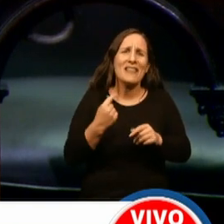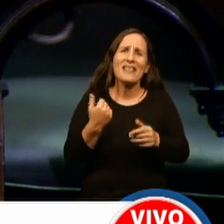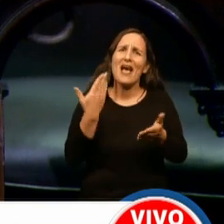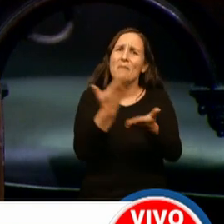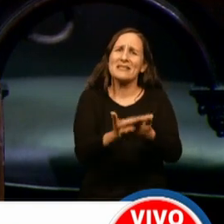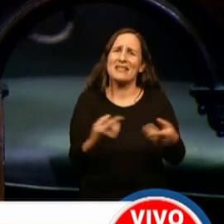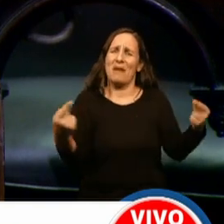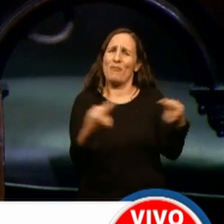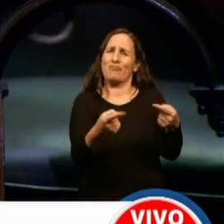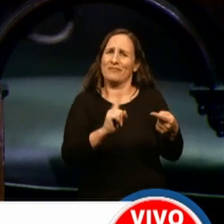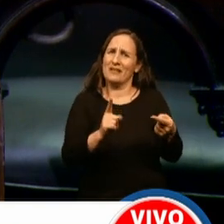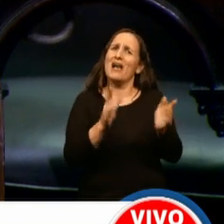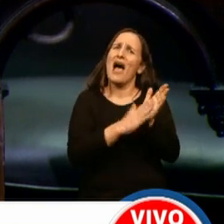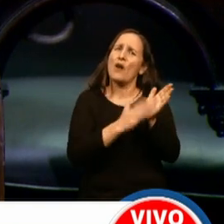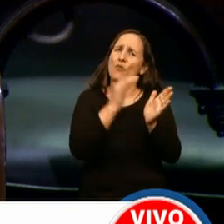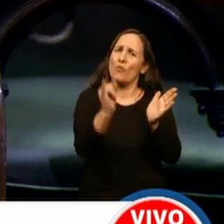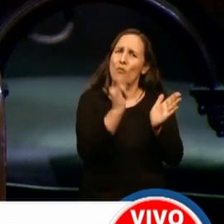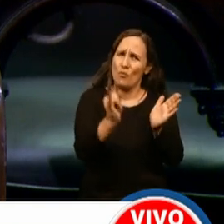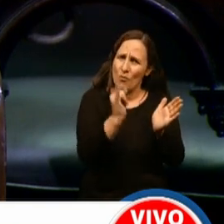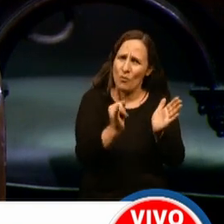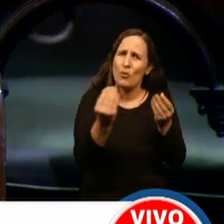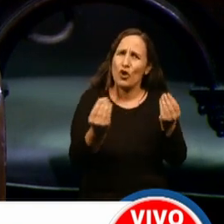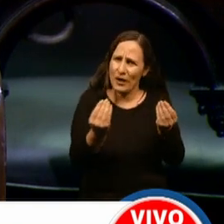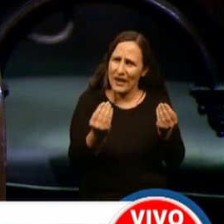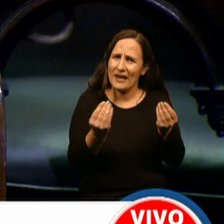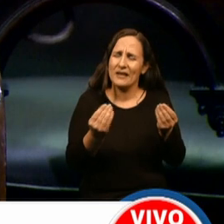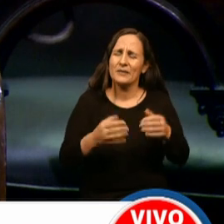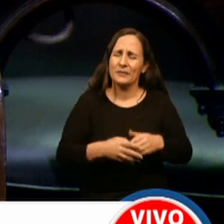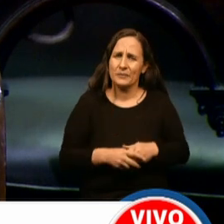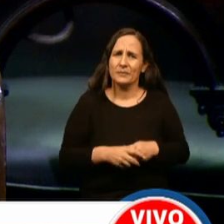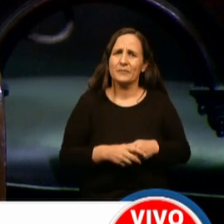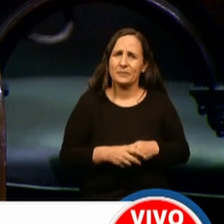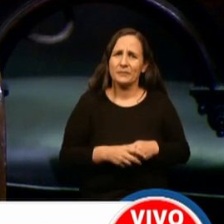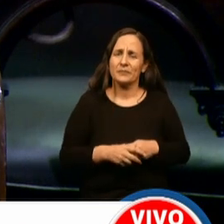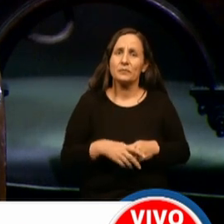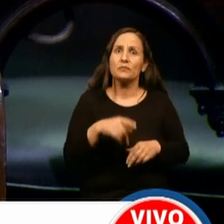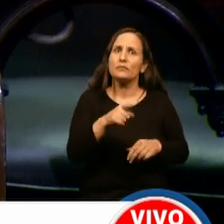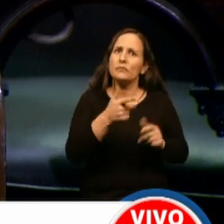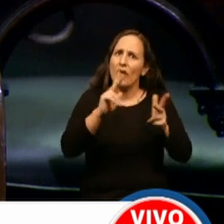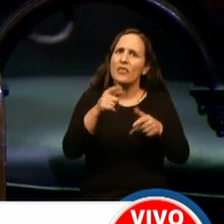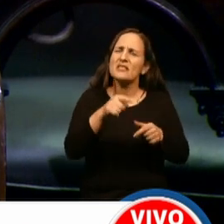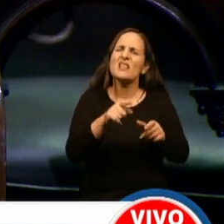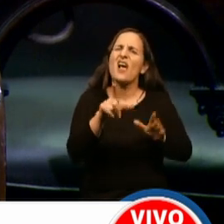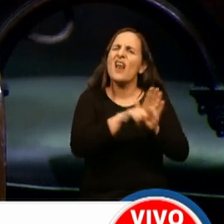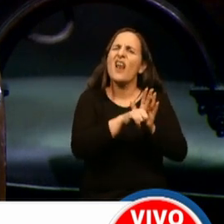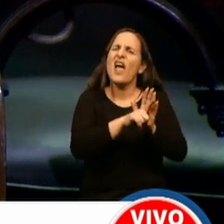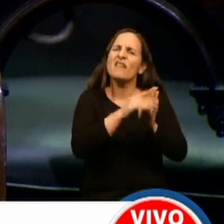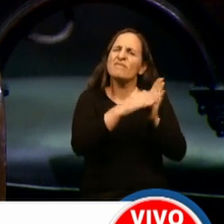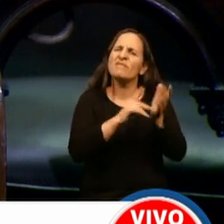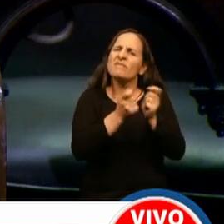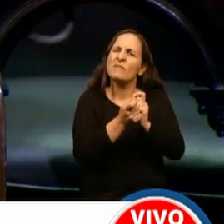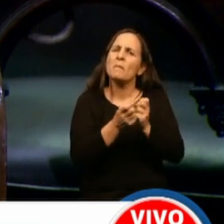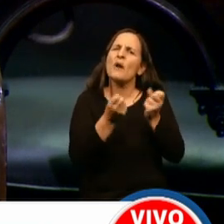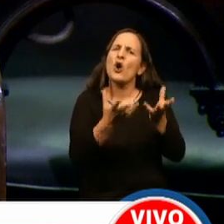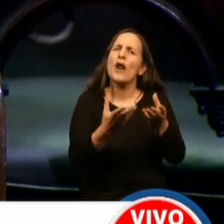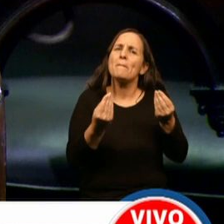disidencia que está fundada una disidencia que expresa que habría que mejorar en esta ley para que